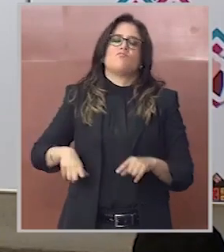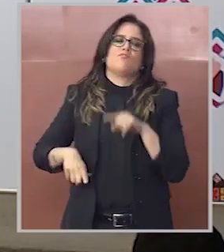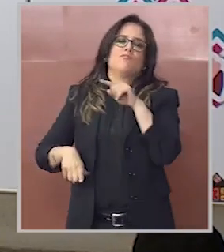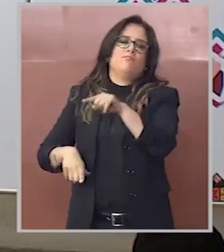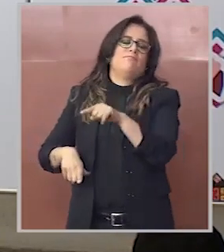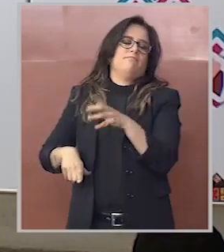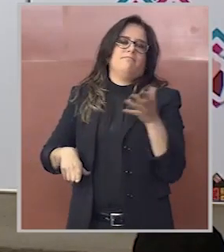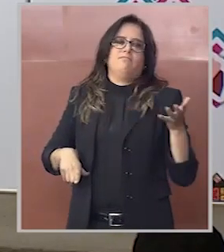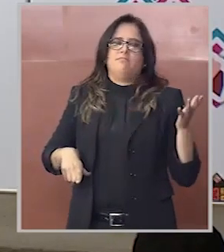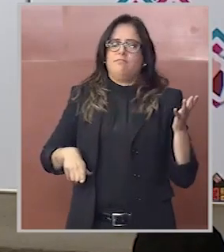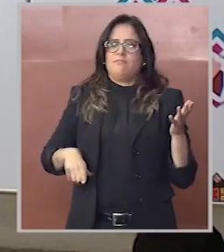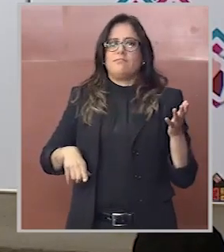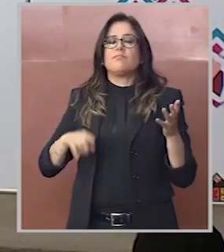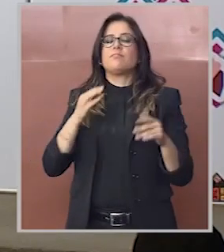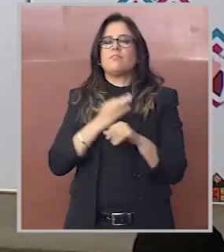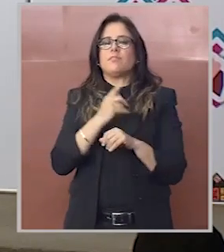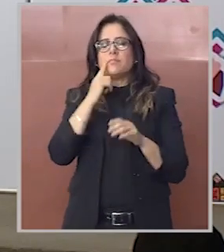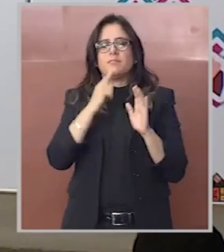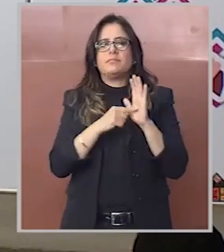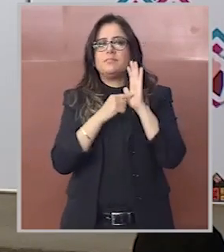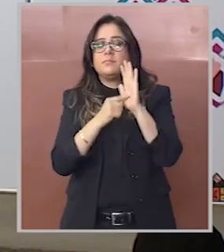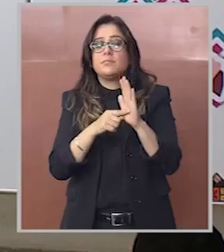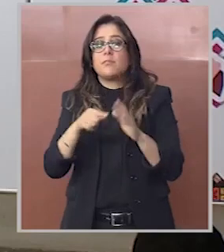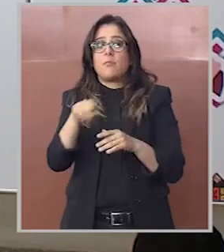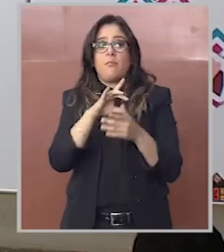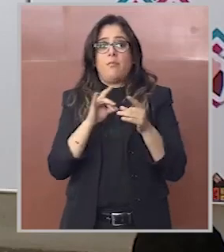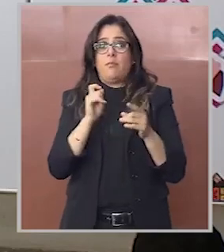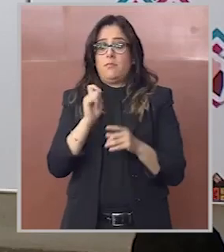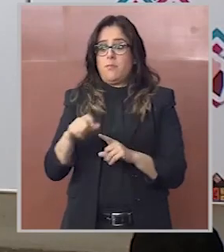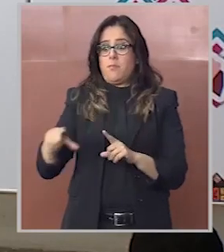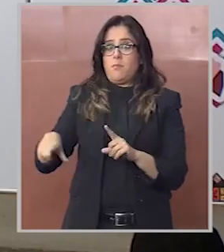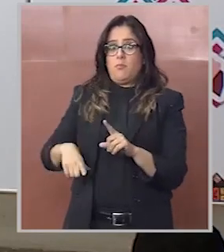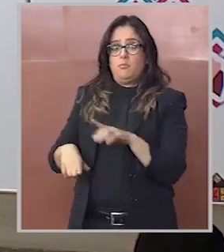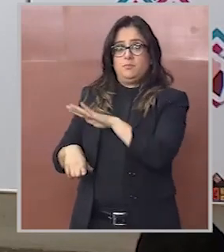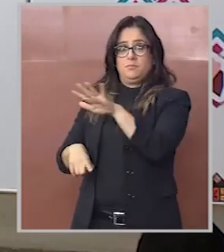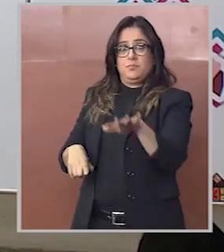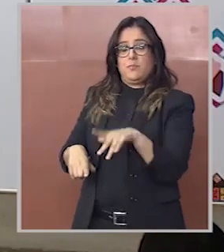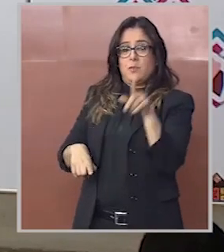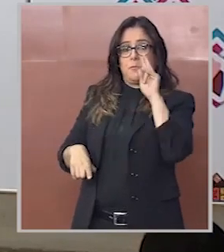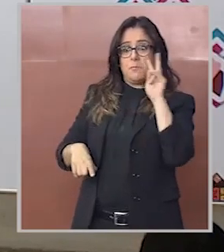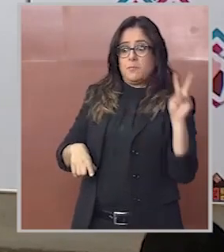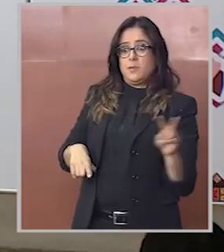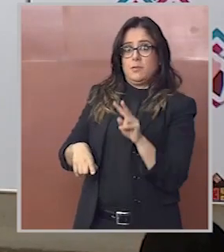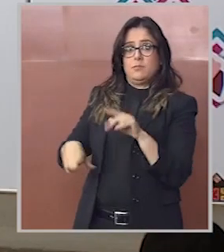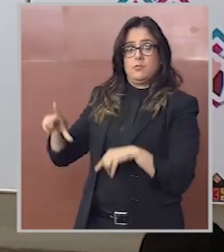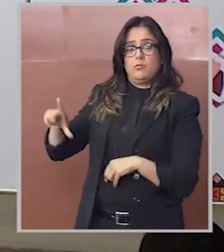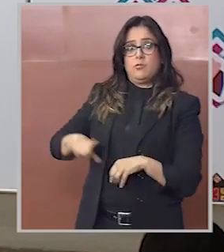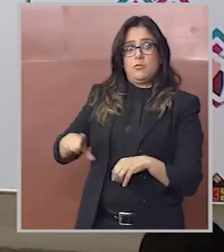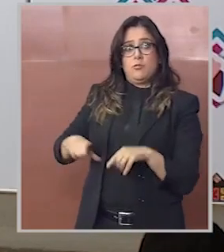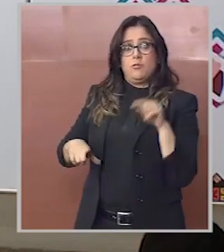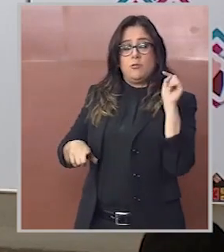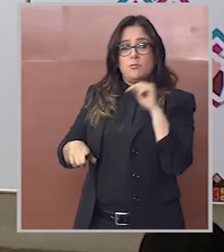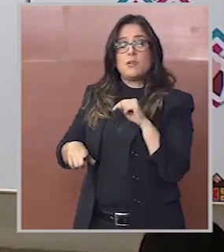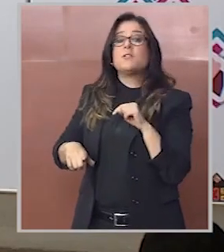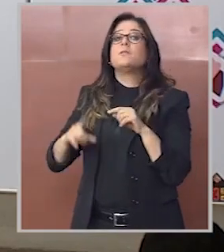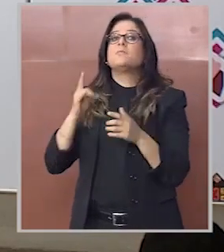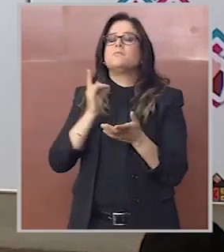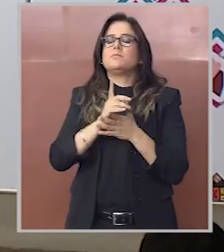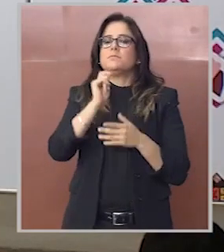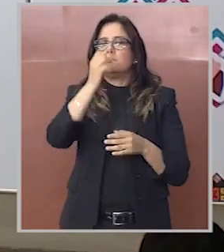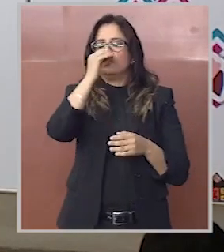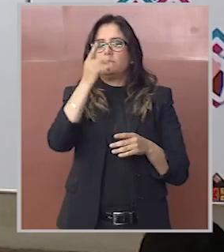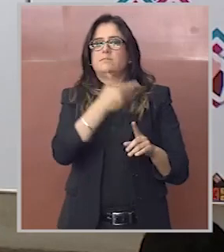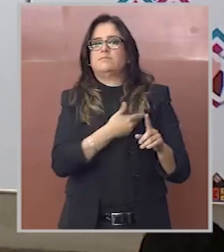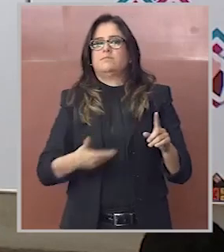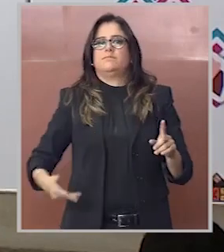hablamos de estado cuando miramos a los Estados no solo estamos mirando al presidente de la república al